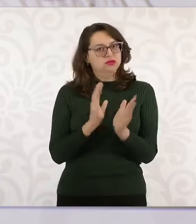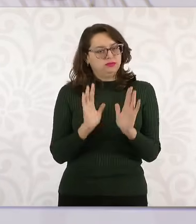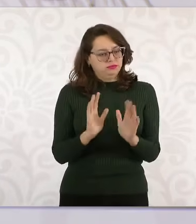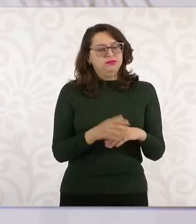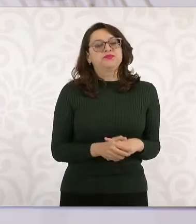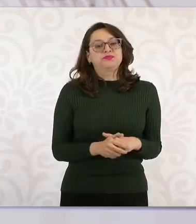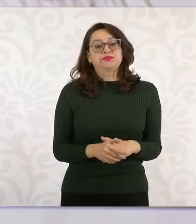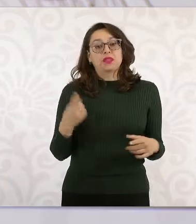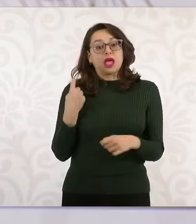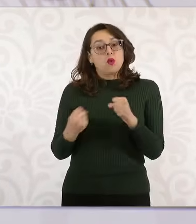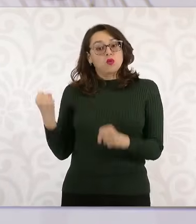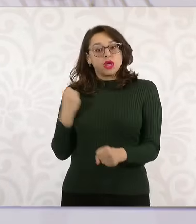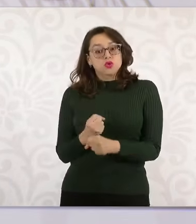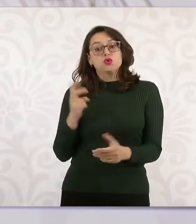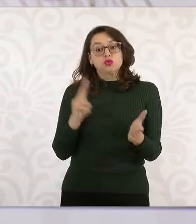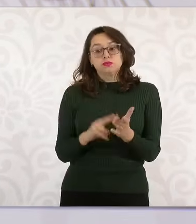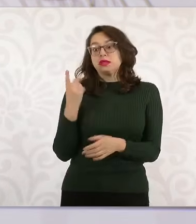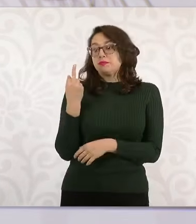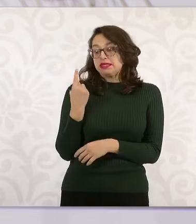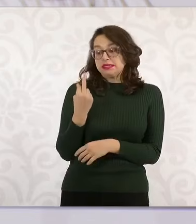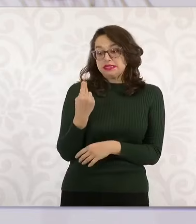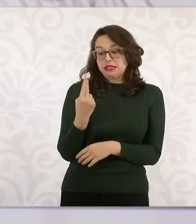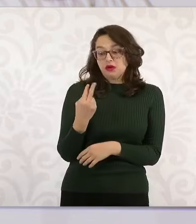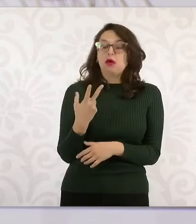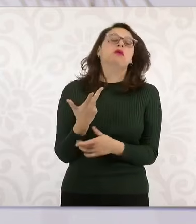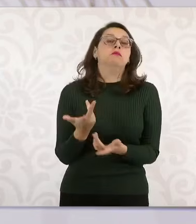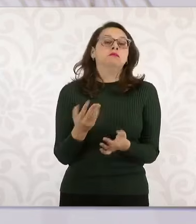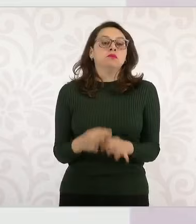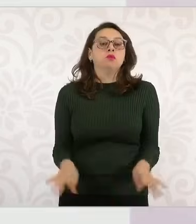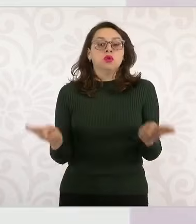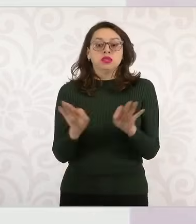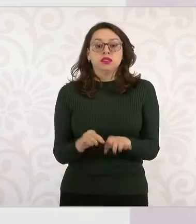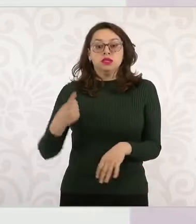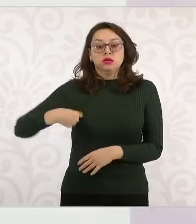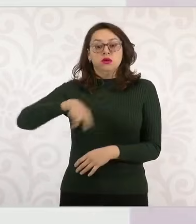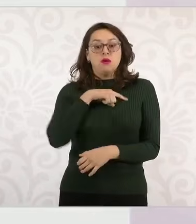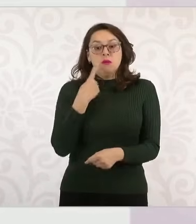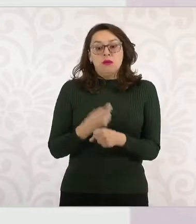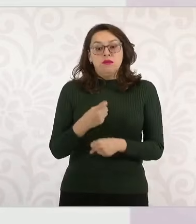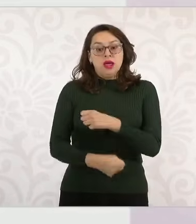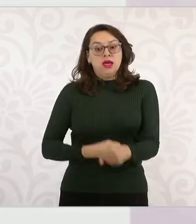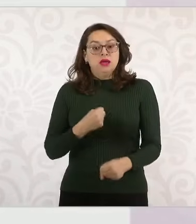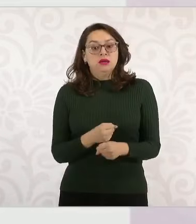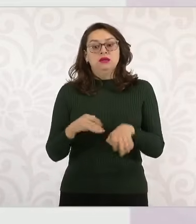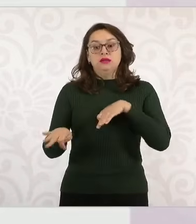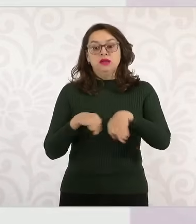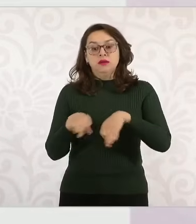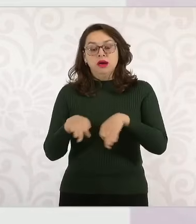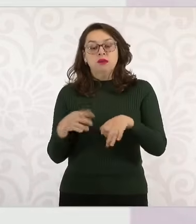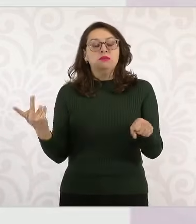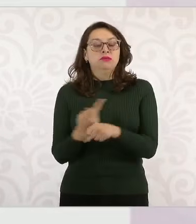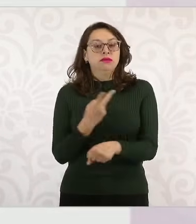un año especial para México, primero porque fue nuestro primer año, se cerraron prácticamente todas las obras estratégicas